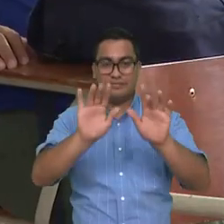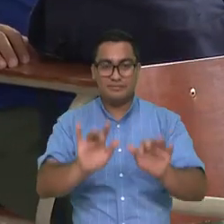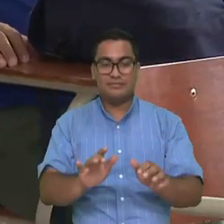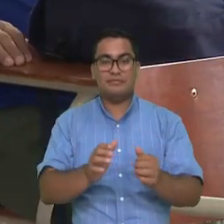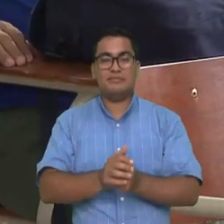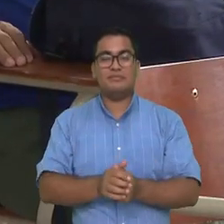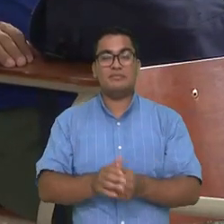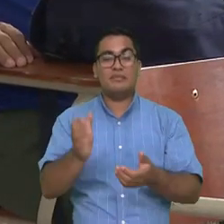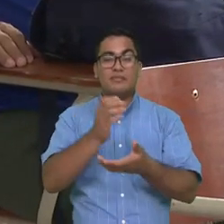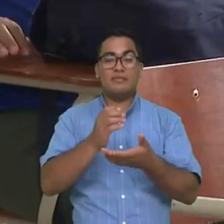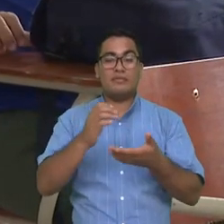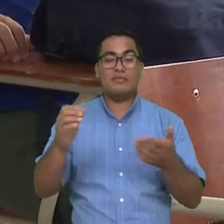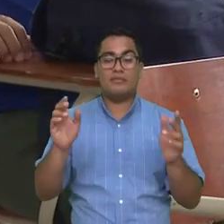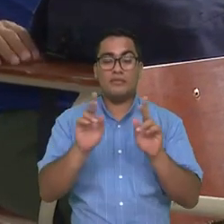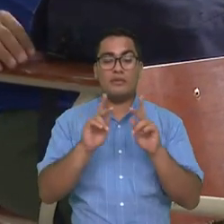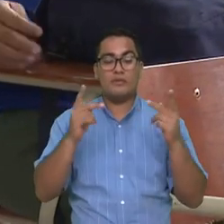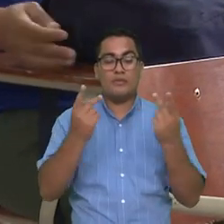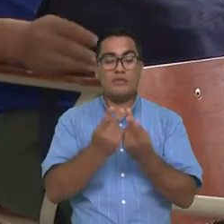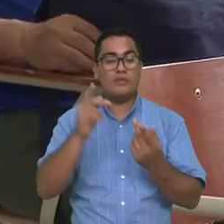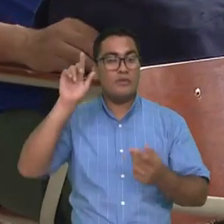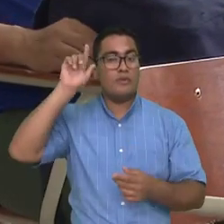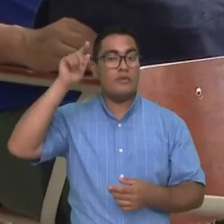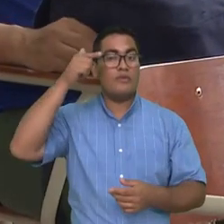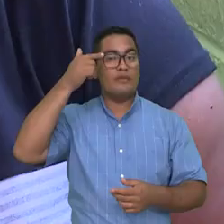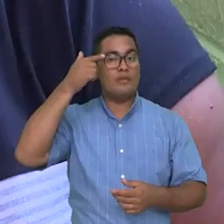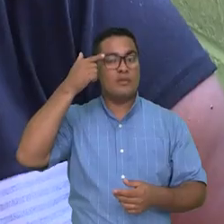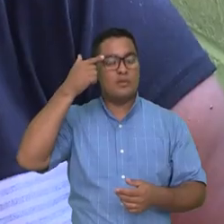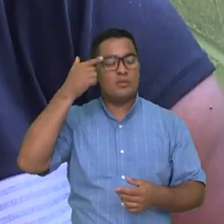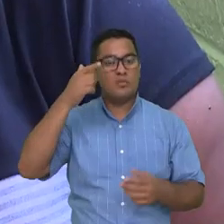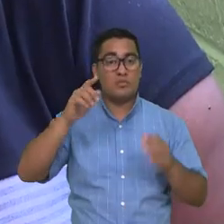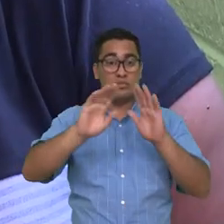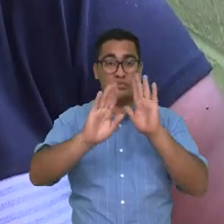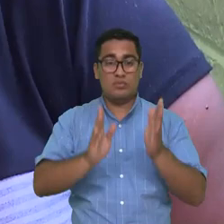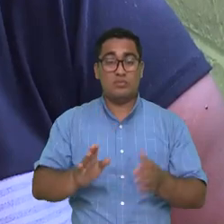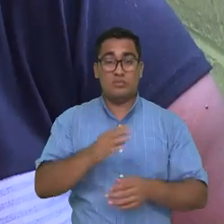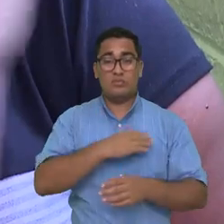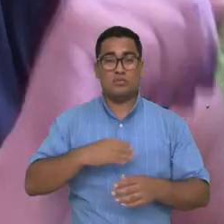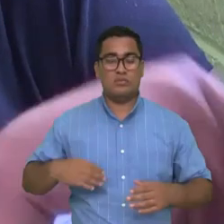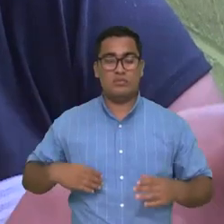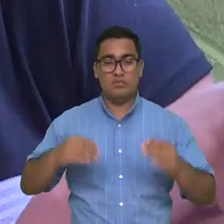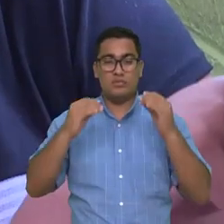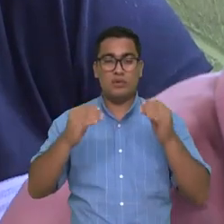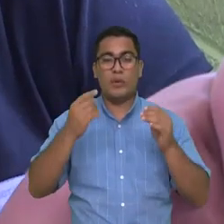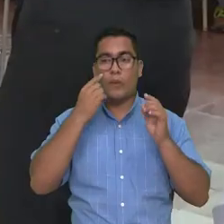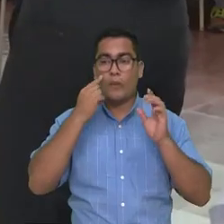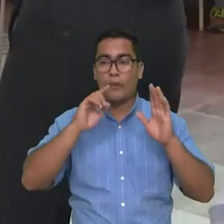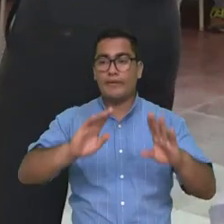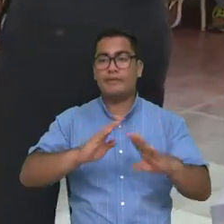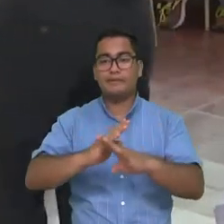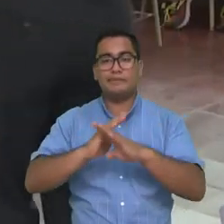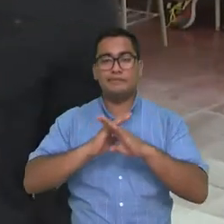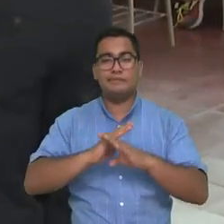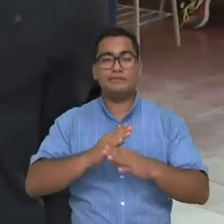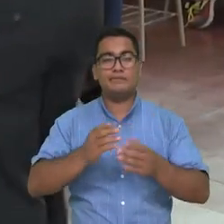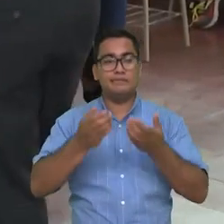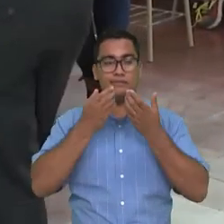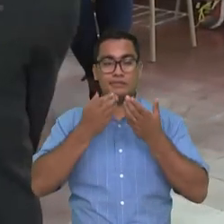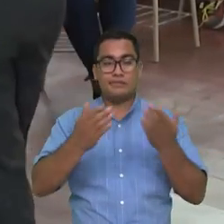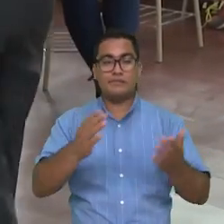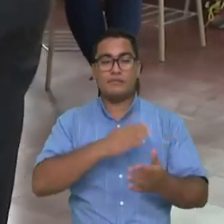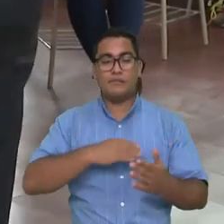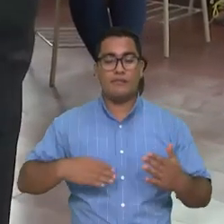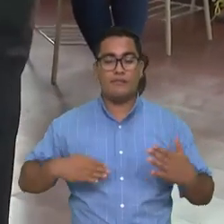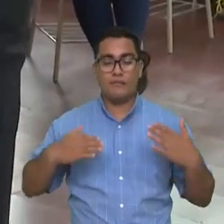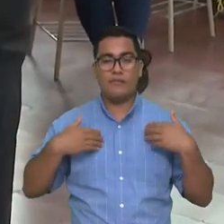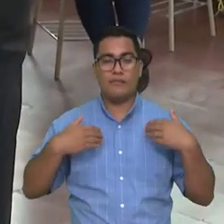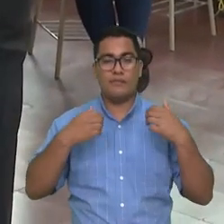caso de los colegios públicos, la titular del MINEC dijo que cumplen con todas las medidas de prevención indicadas por el Ministerio de